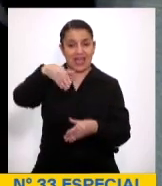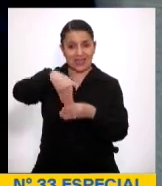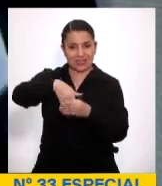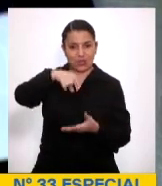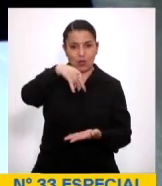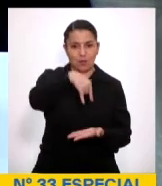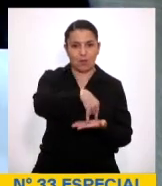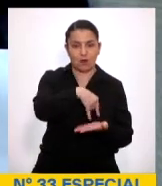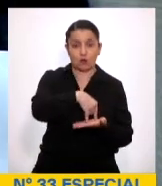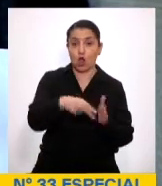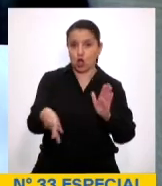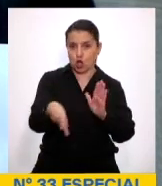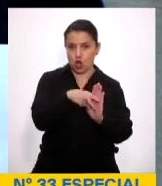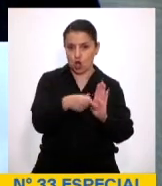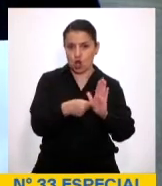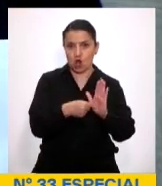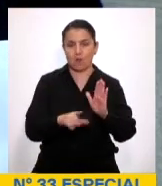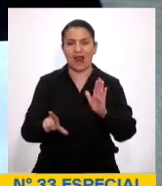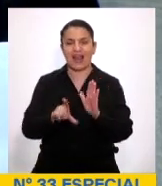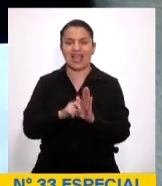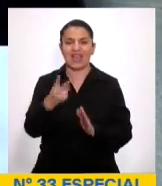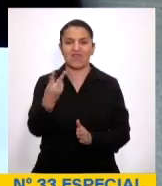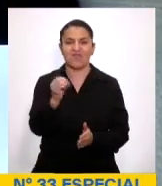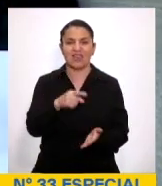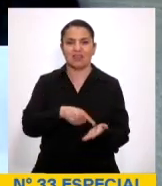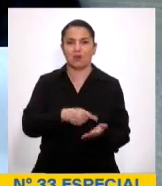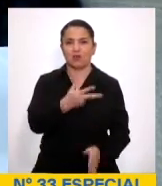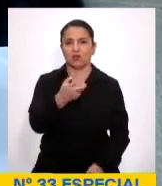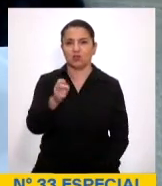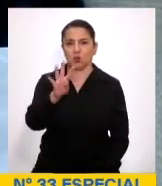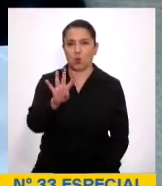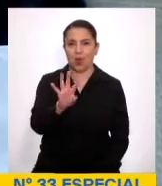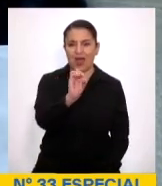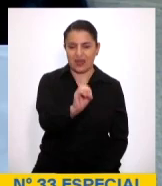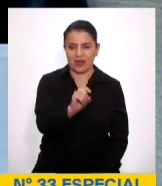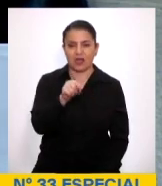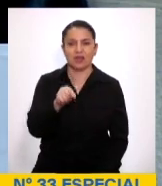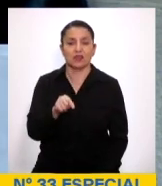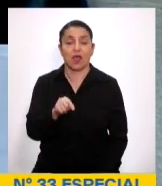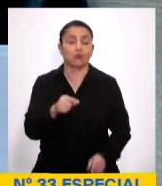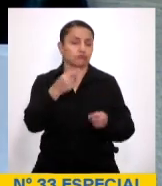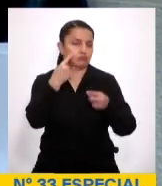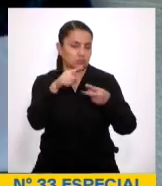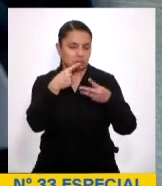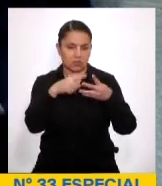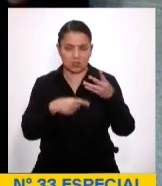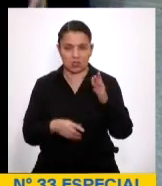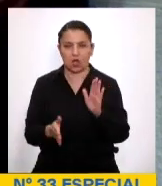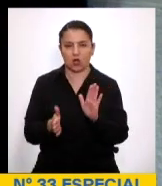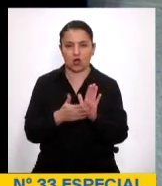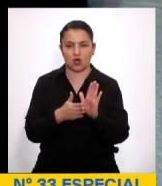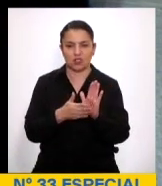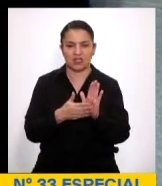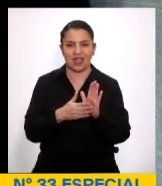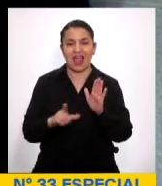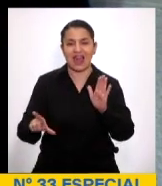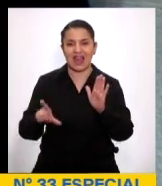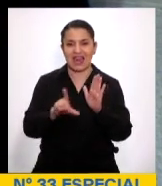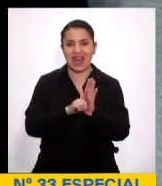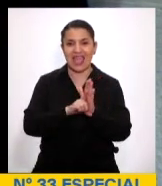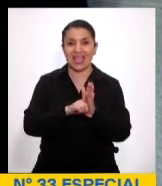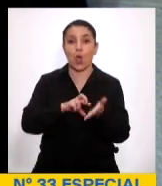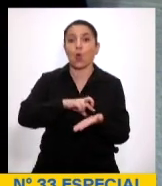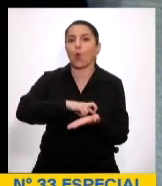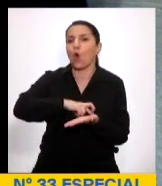hicieron bajo las normas de la ley 20840 que entre otras materias consagró la denominada ley de cuotas